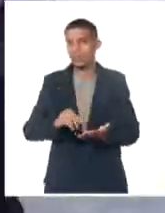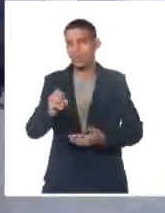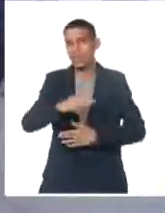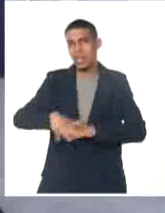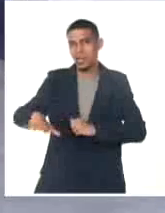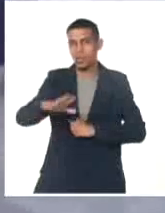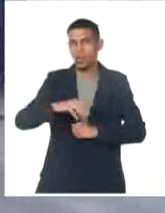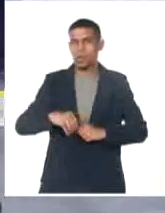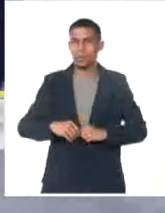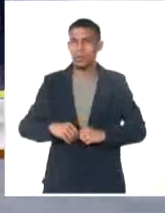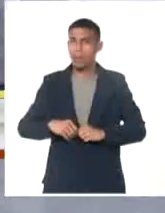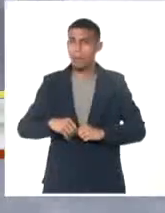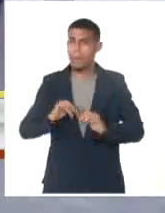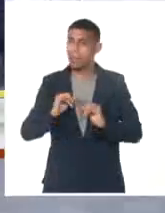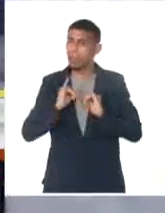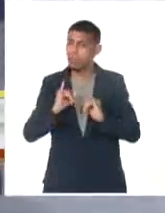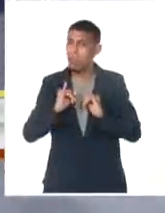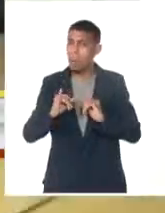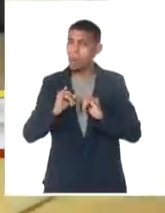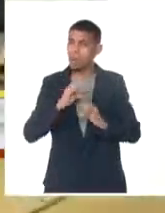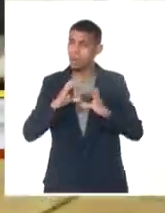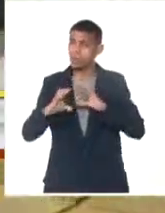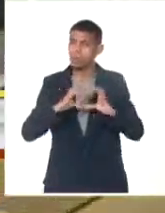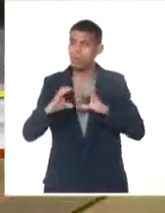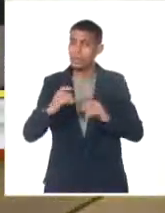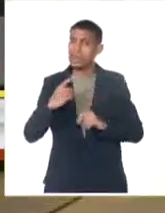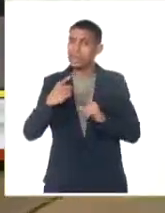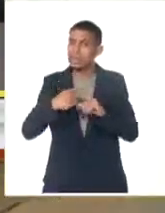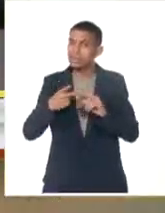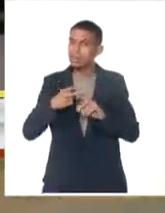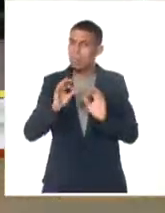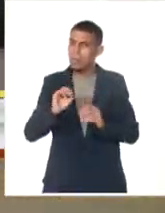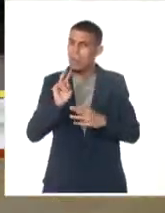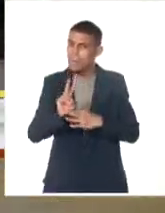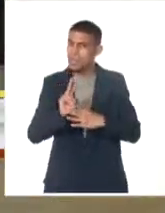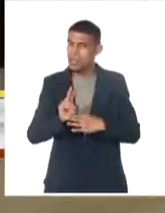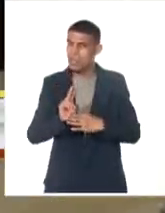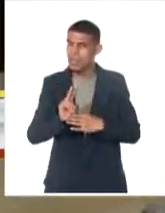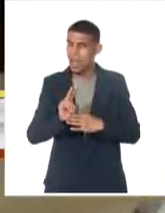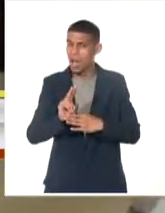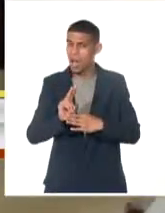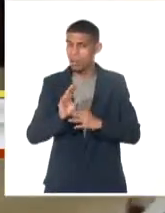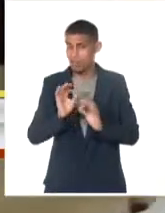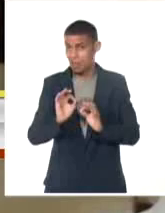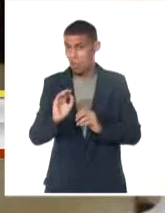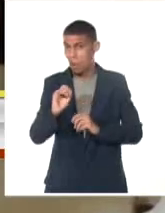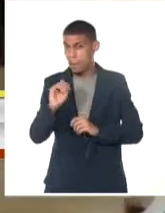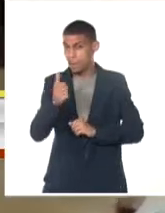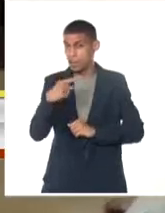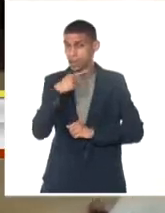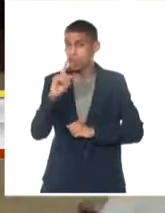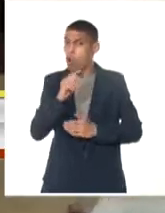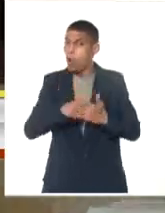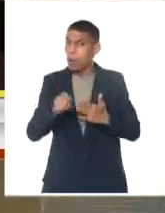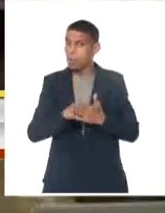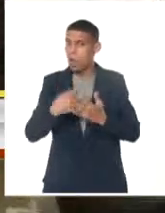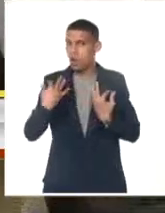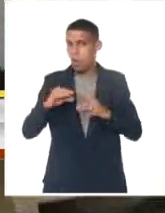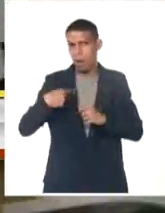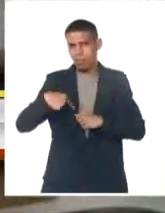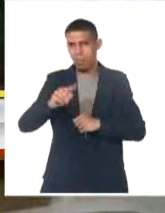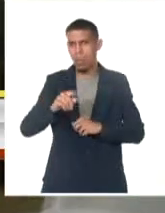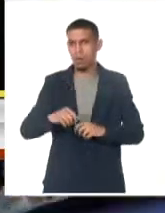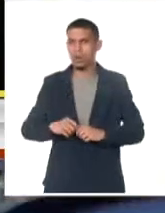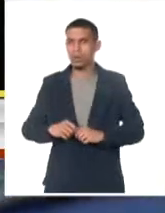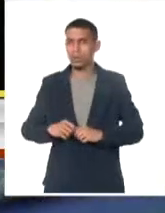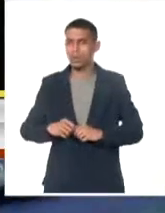el comunicado oficial del Kremlin, que divulgó los detalles de esta visita no planeada con antelación, Putin dijo a sus militares que no